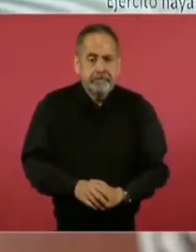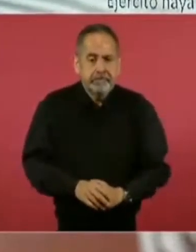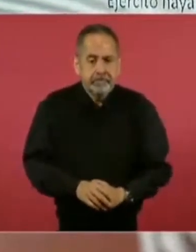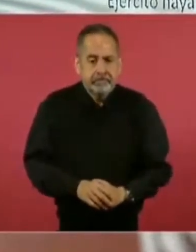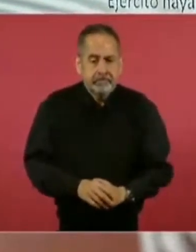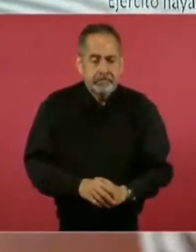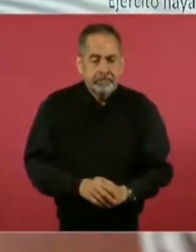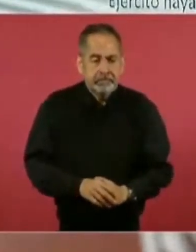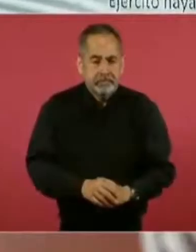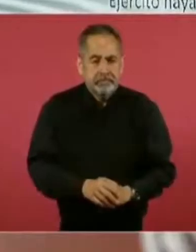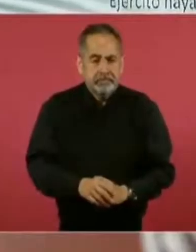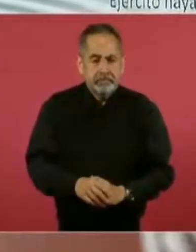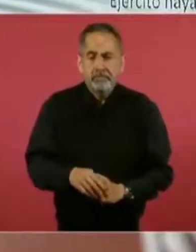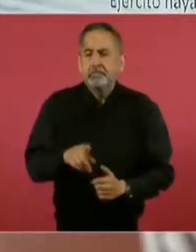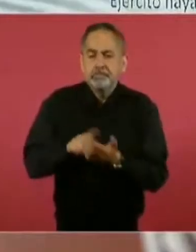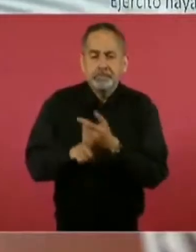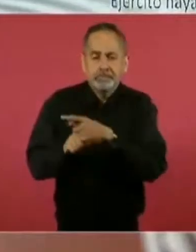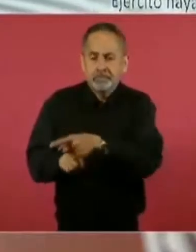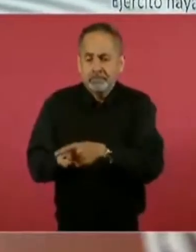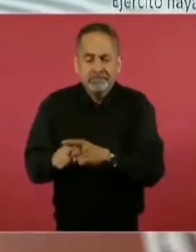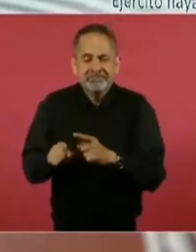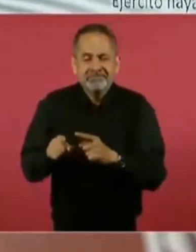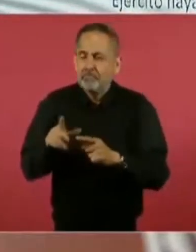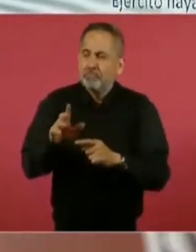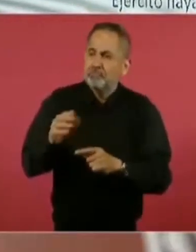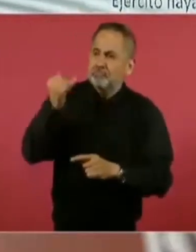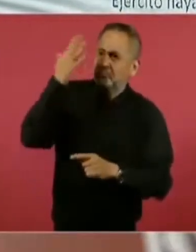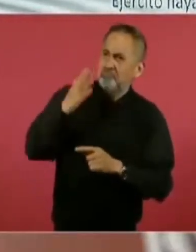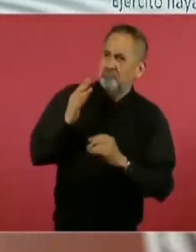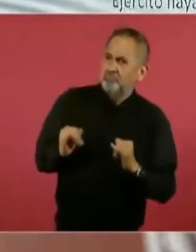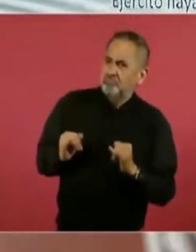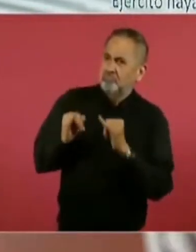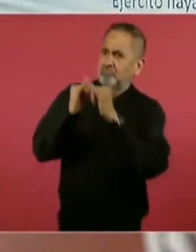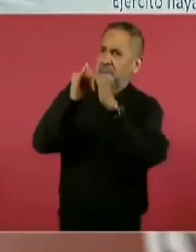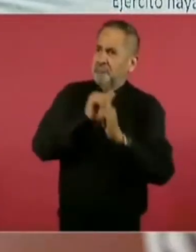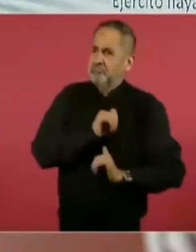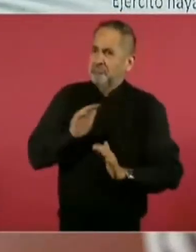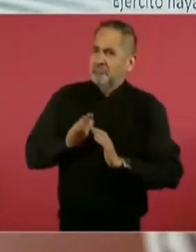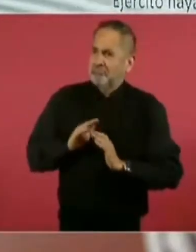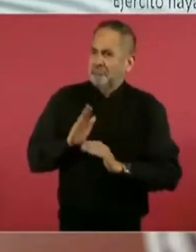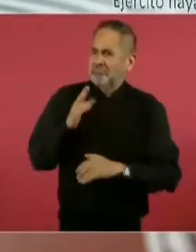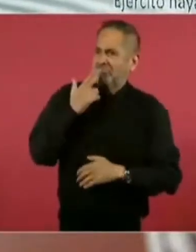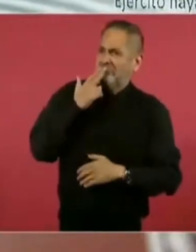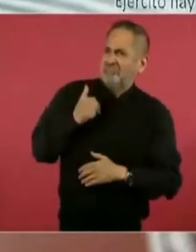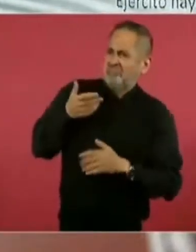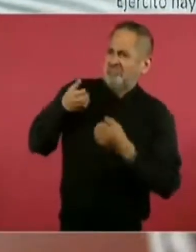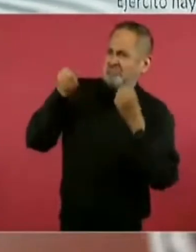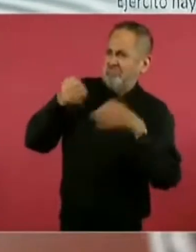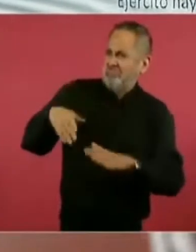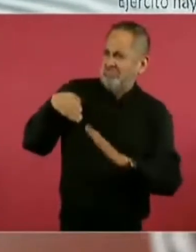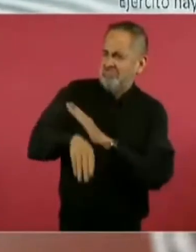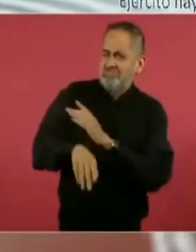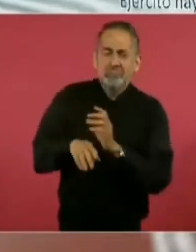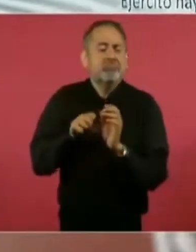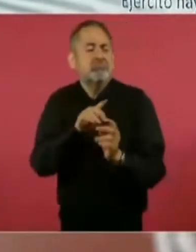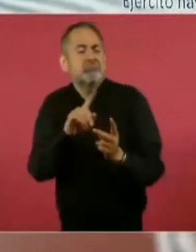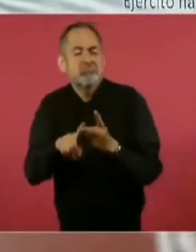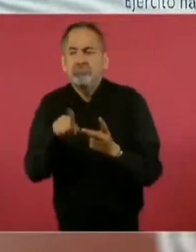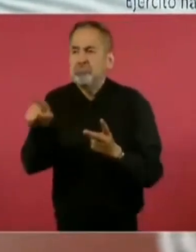Fuerzas Armadas debilitadas, instituciones nacionales debilitadas, la institución presidencial,